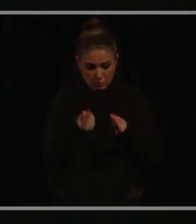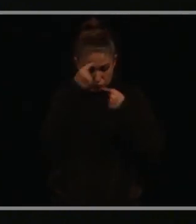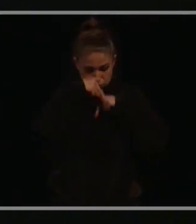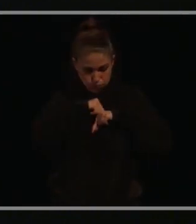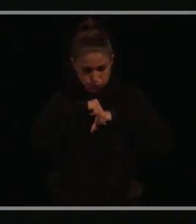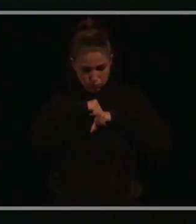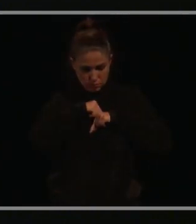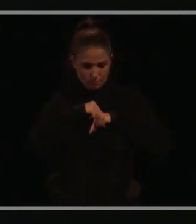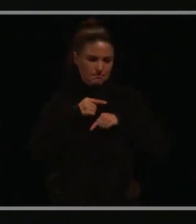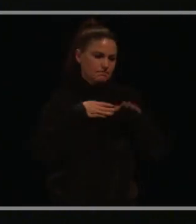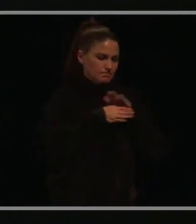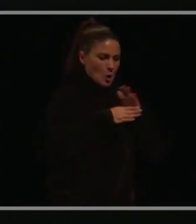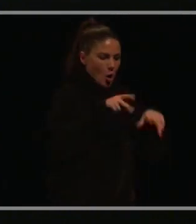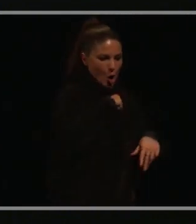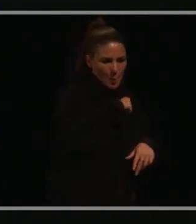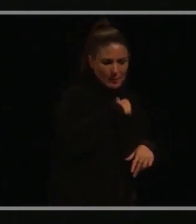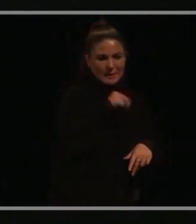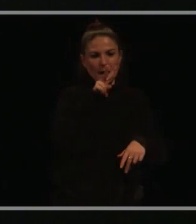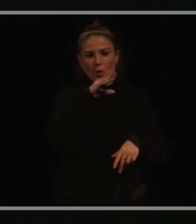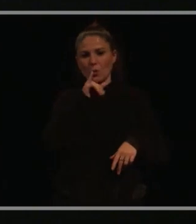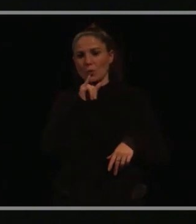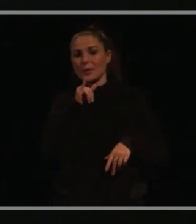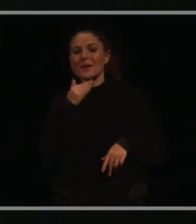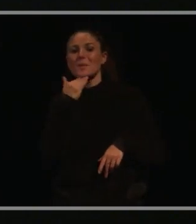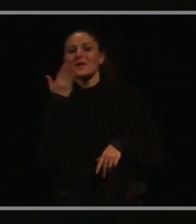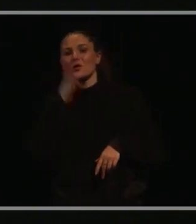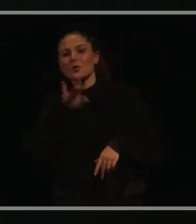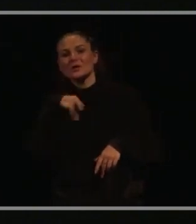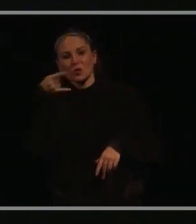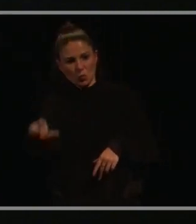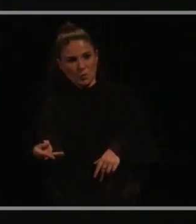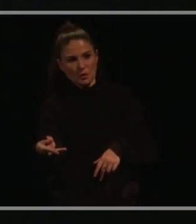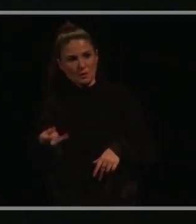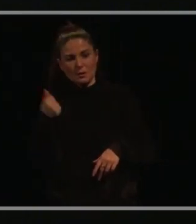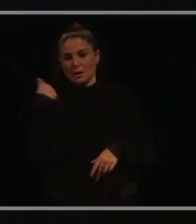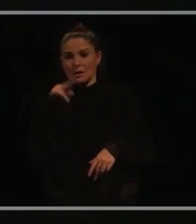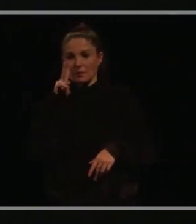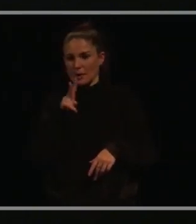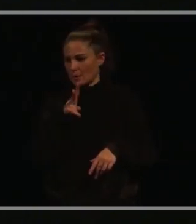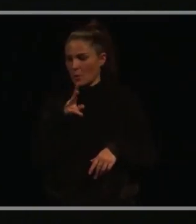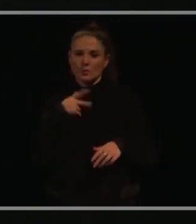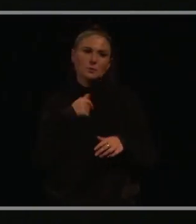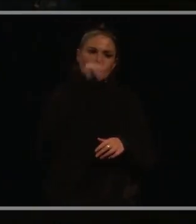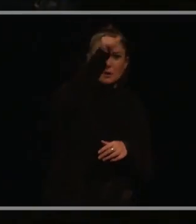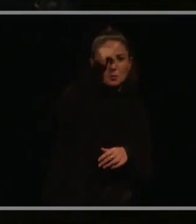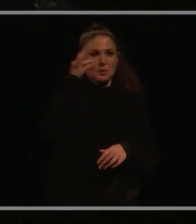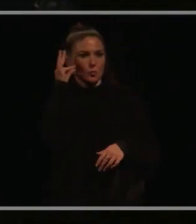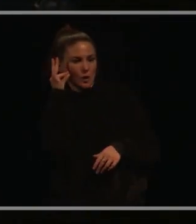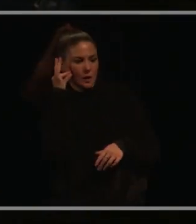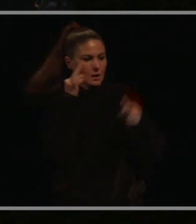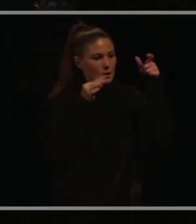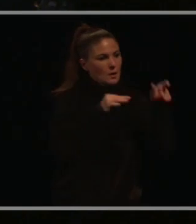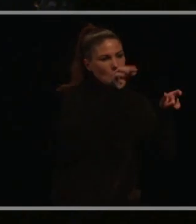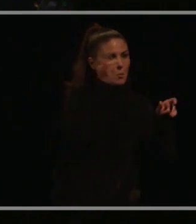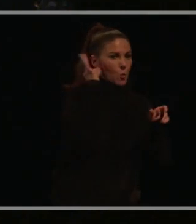hospitalario, ingreso en UCI y, por supuesto, mayor riesgo de muerte. Aquí vemos separado por sexo, en la columna derecha